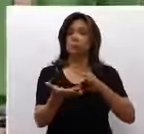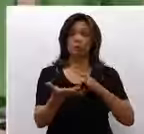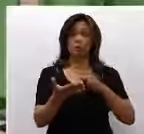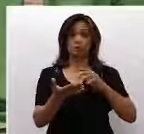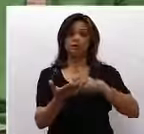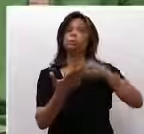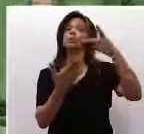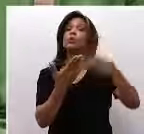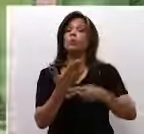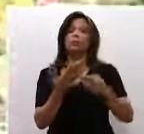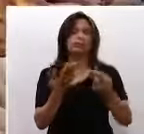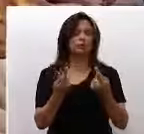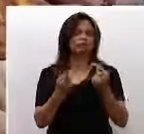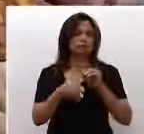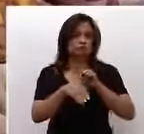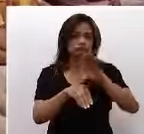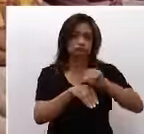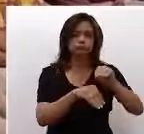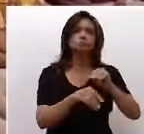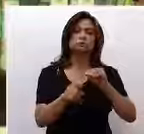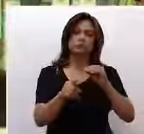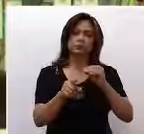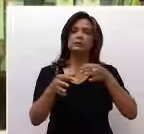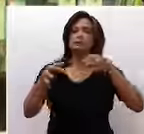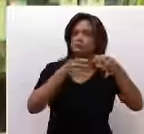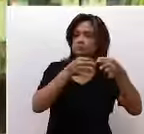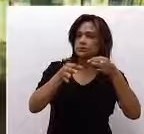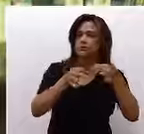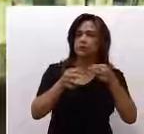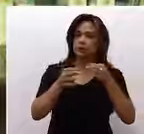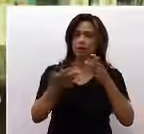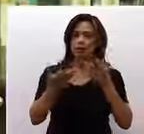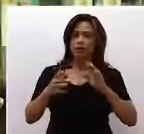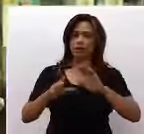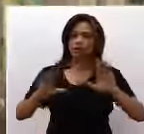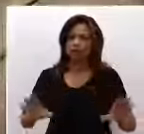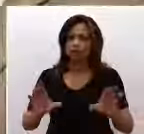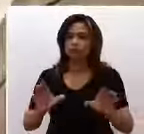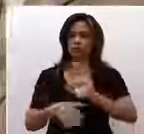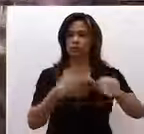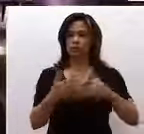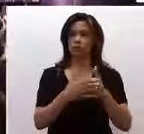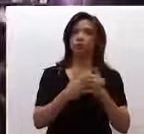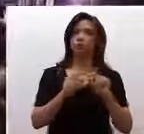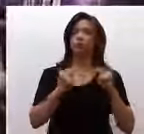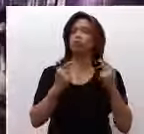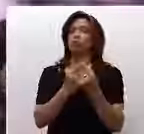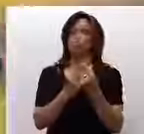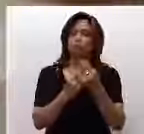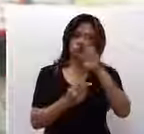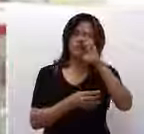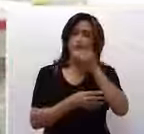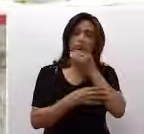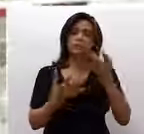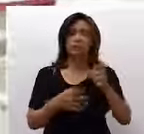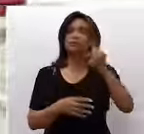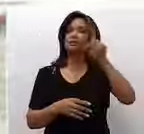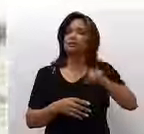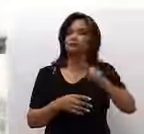pretende sensibilizar, concientizar y llamar a la actuación a todos los sectores de nuestro país. Debemos